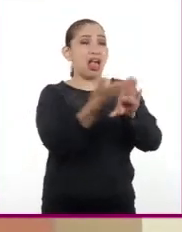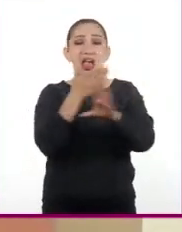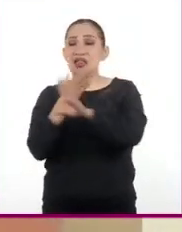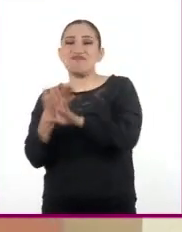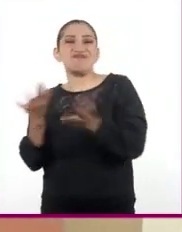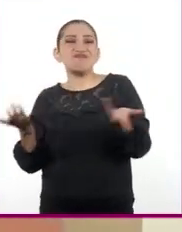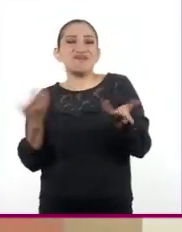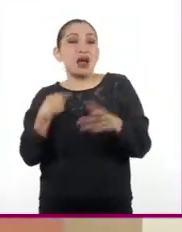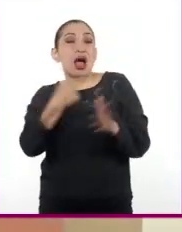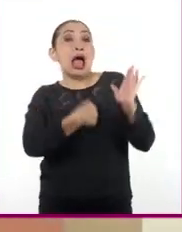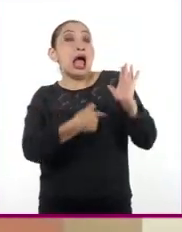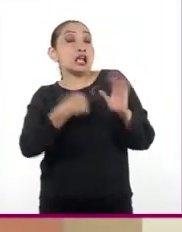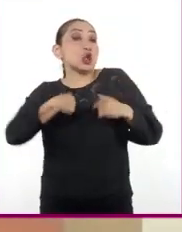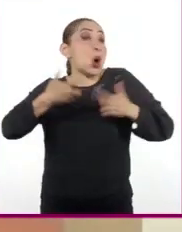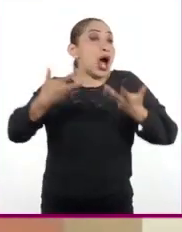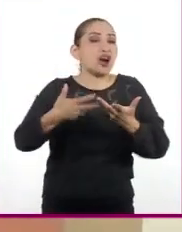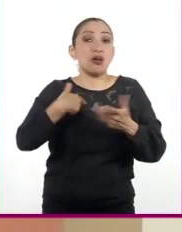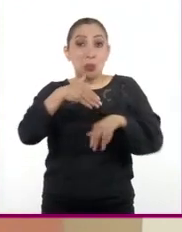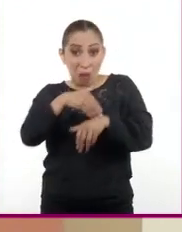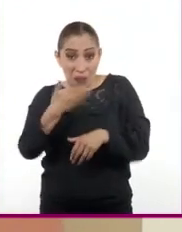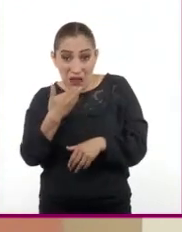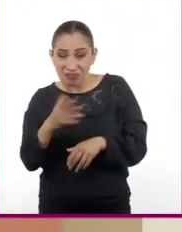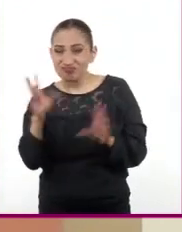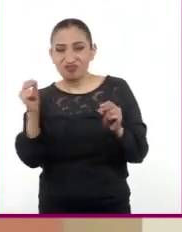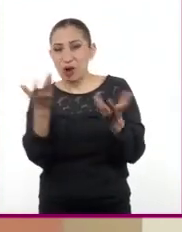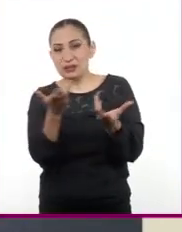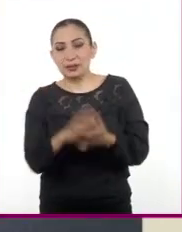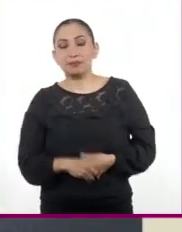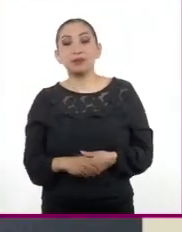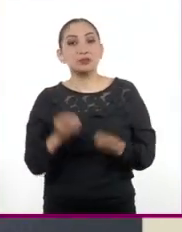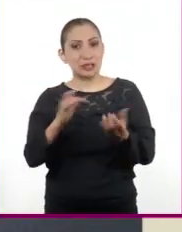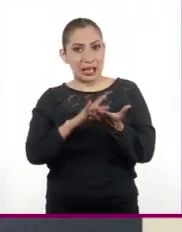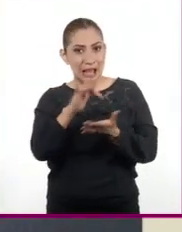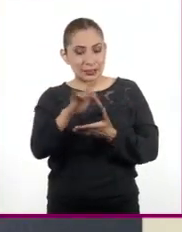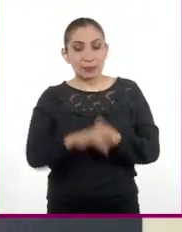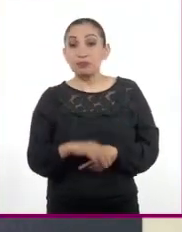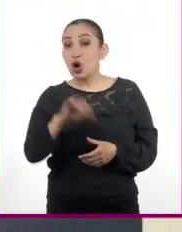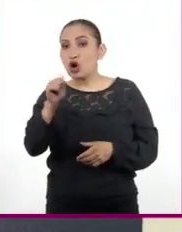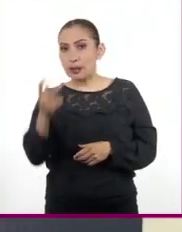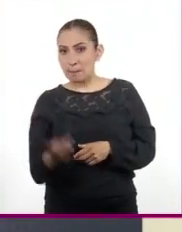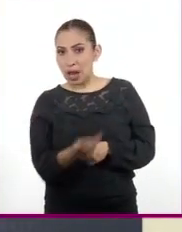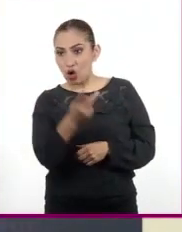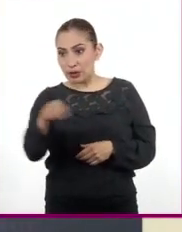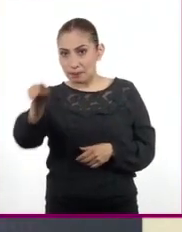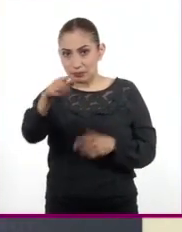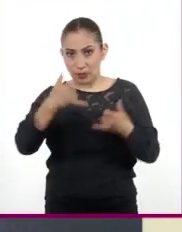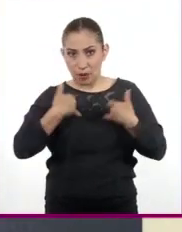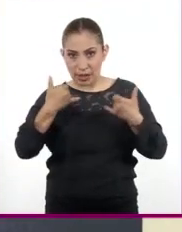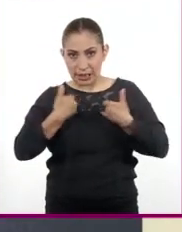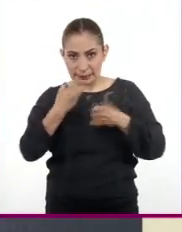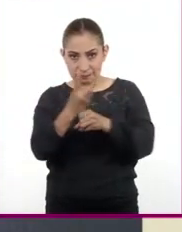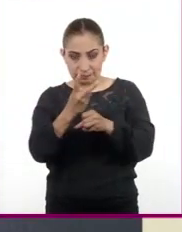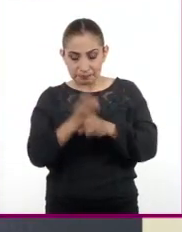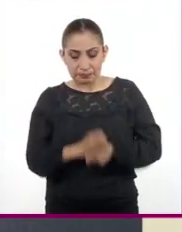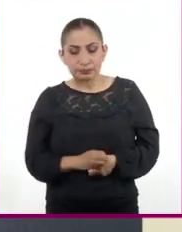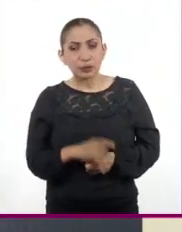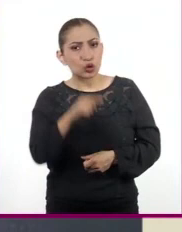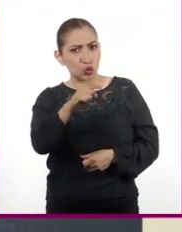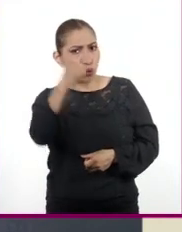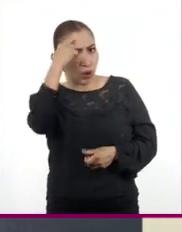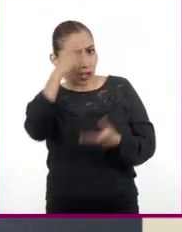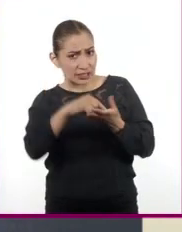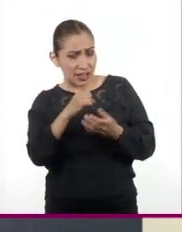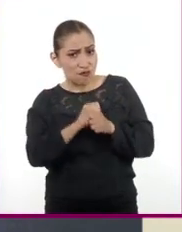otros prometiendo cosas y a veces no las cumplen. Muchas gracias. Otra pregunta para nuestros jóvenes invitados. ¿Te parece